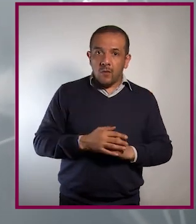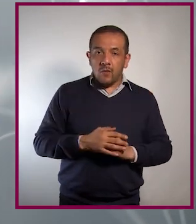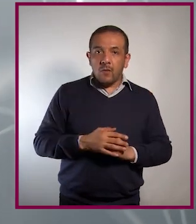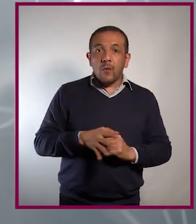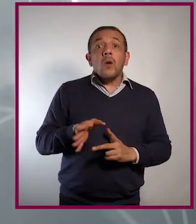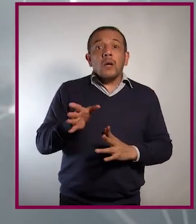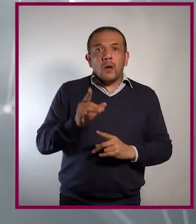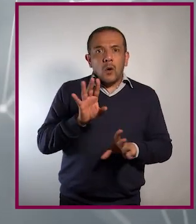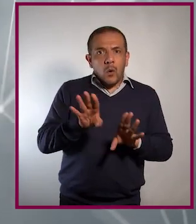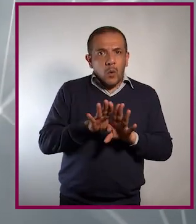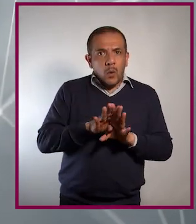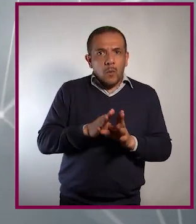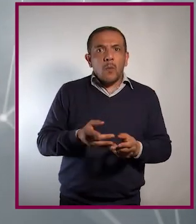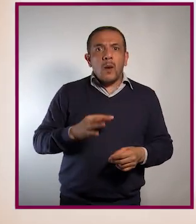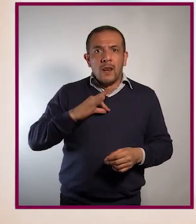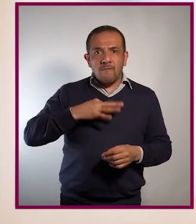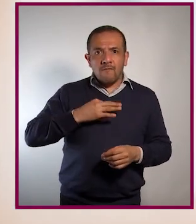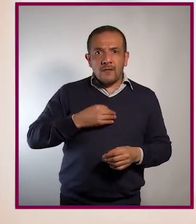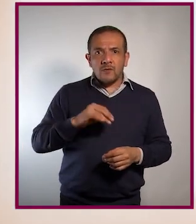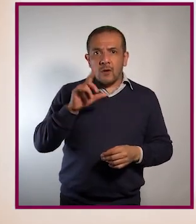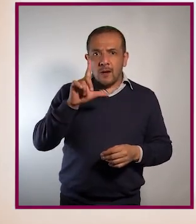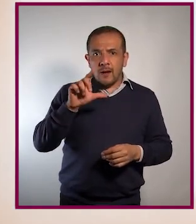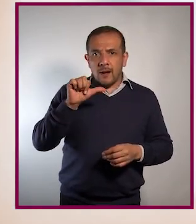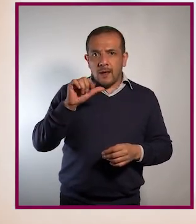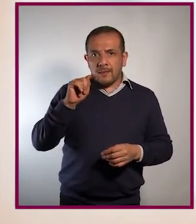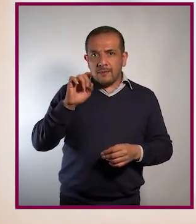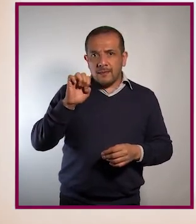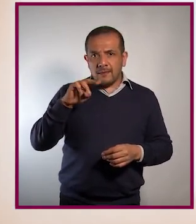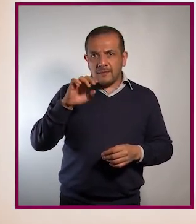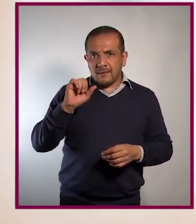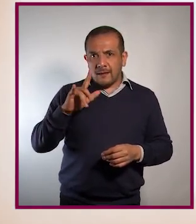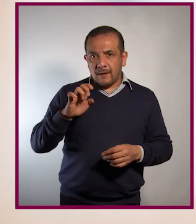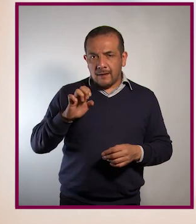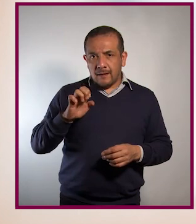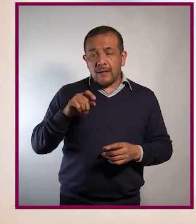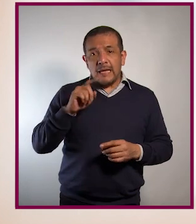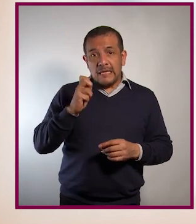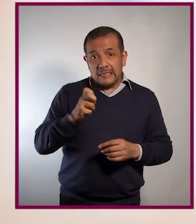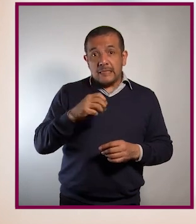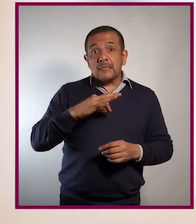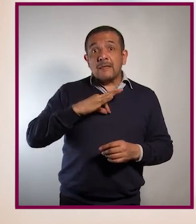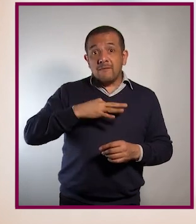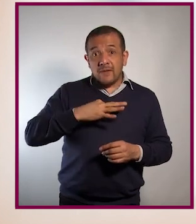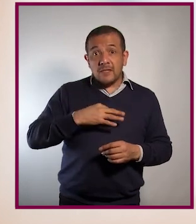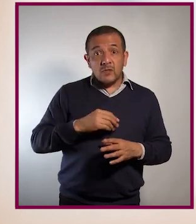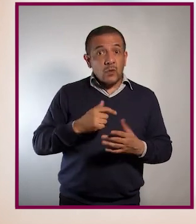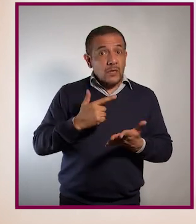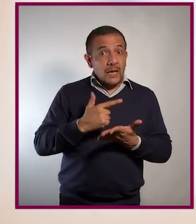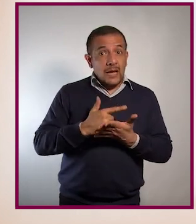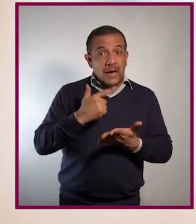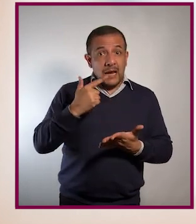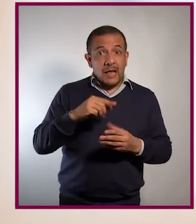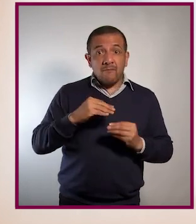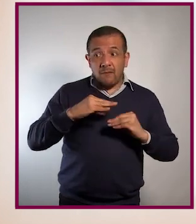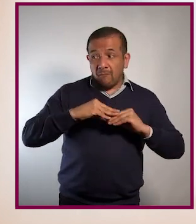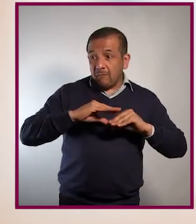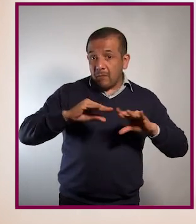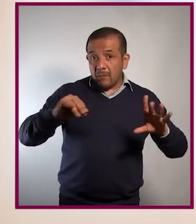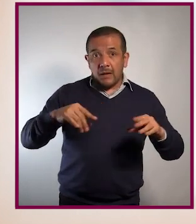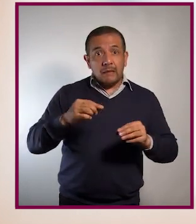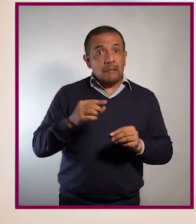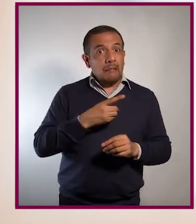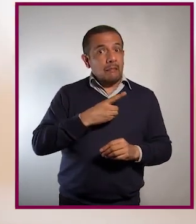pueda existir la infección latente. Sí, y al ser una infección altamente contagiosa, es